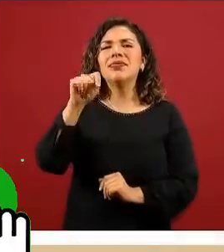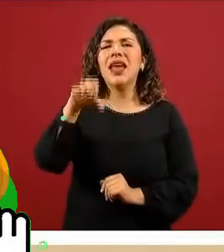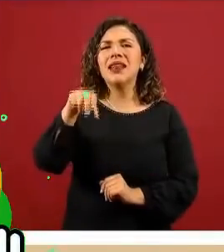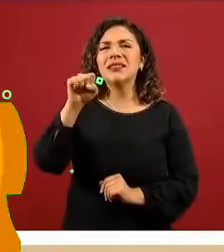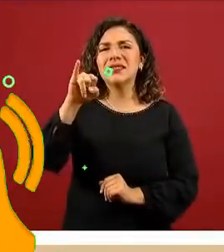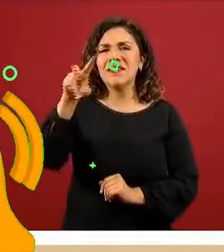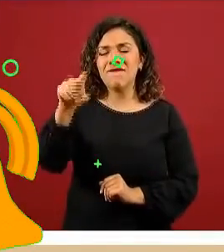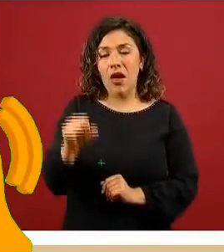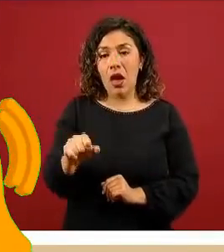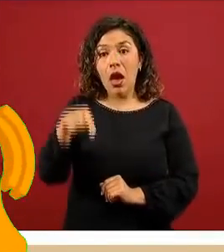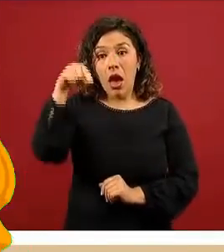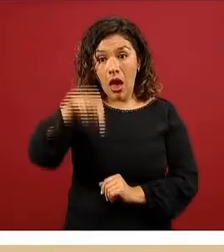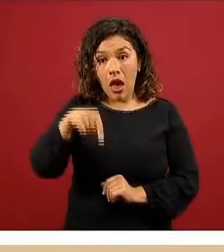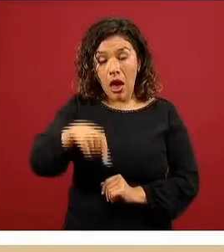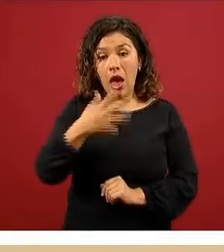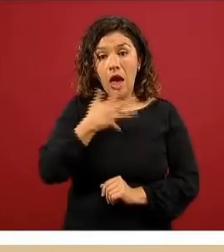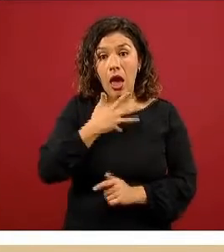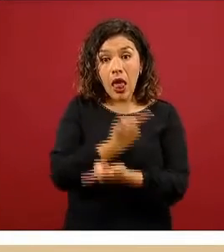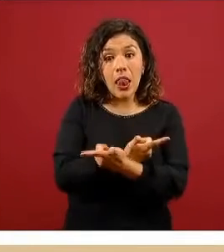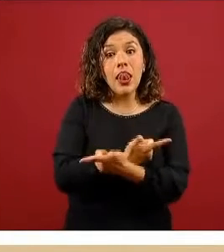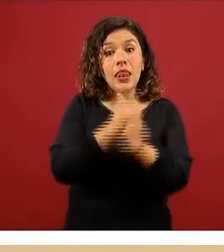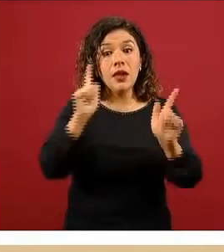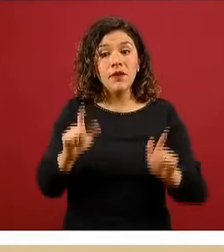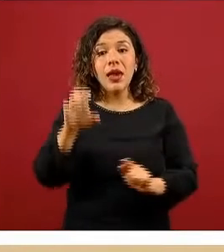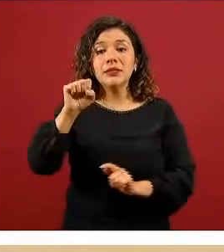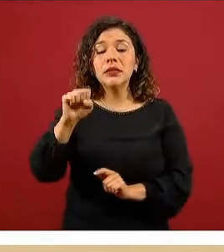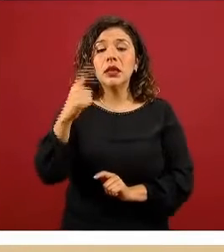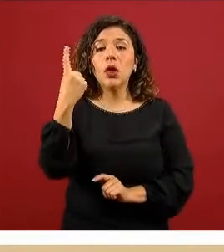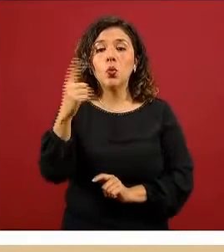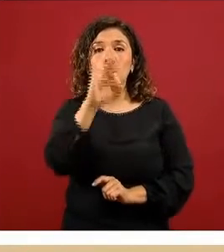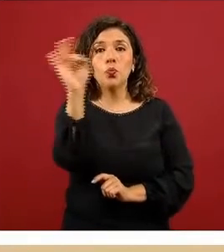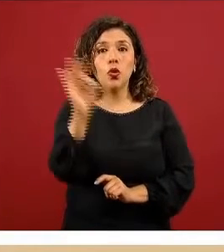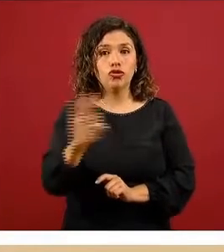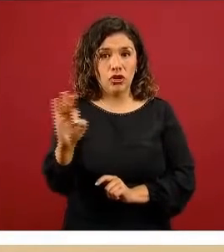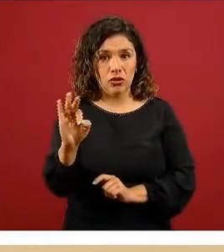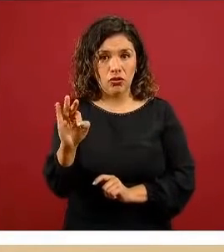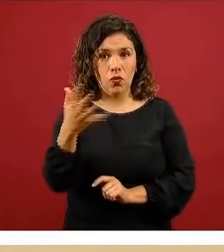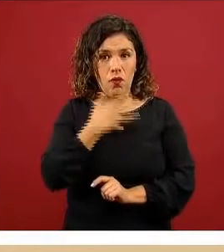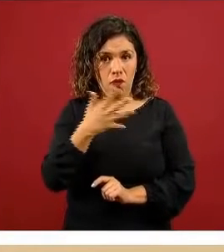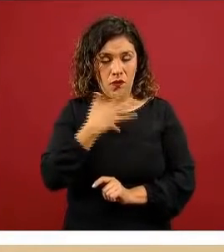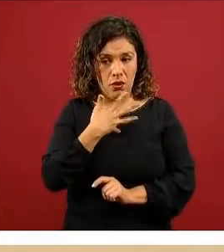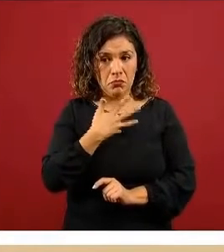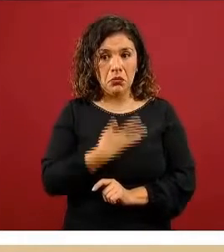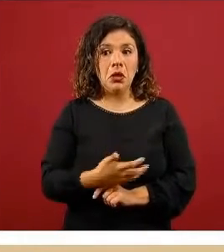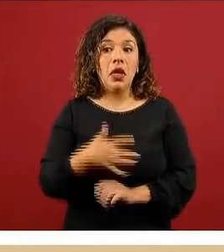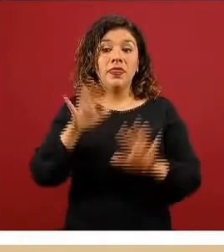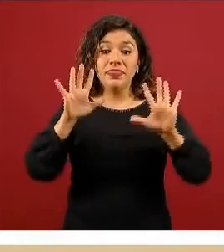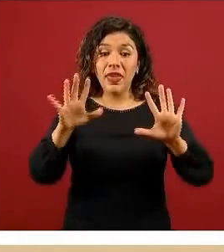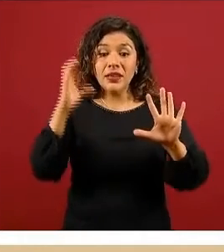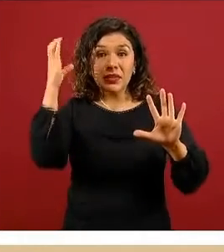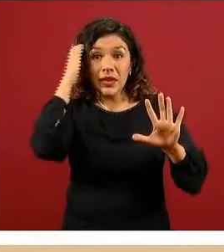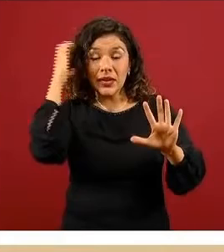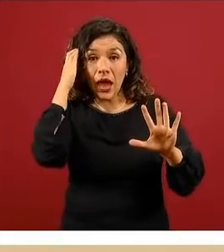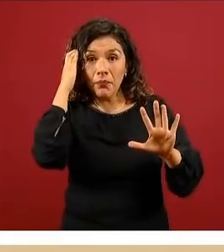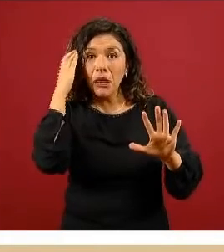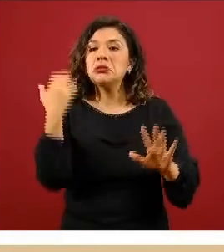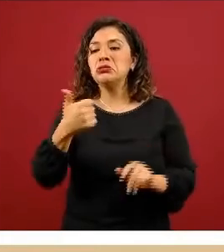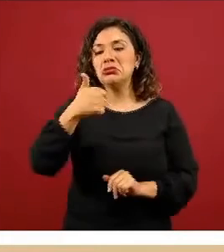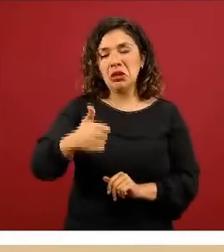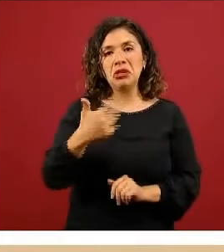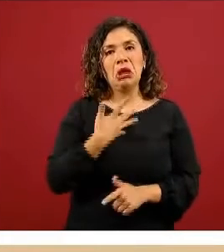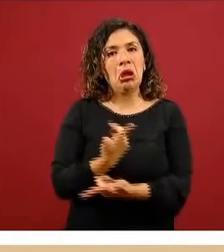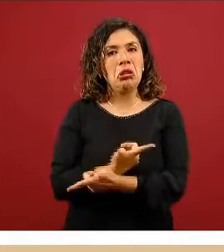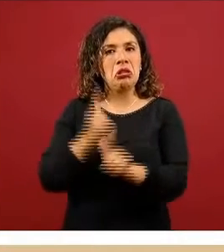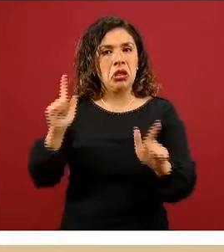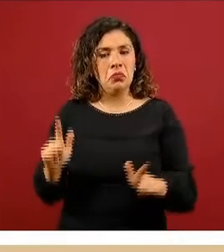nivel nacional existe una disponibilidad de 61%, 6 de cada 10 camas existentes están